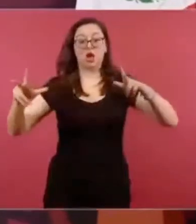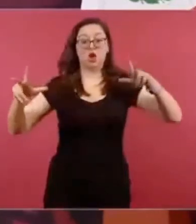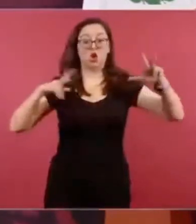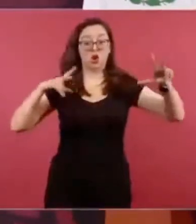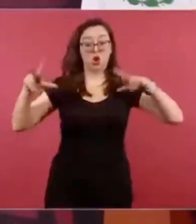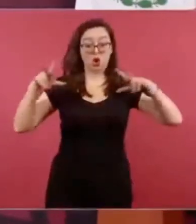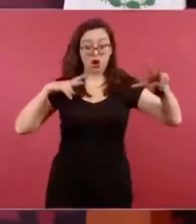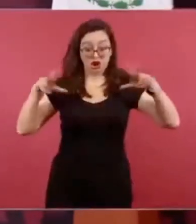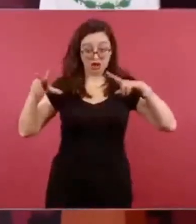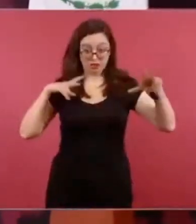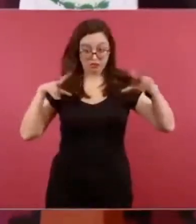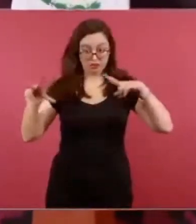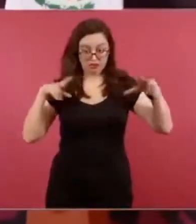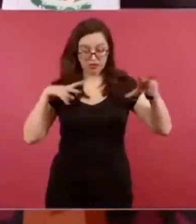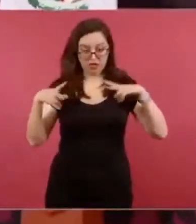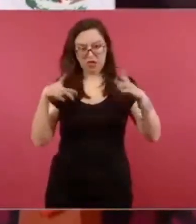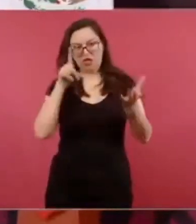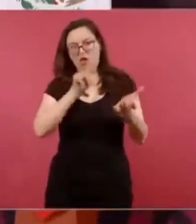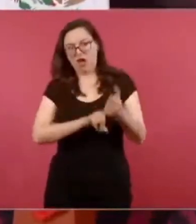también